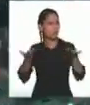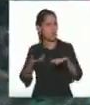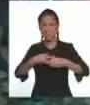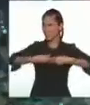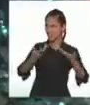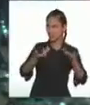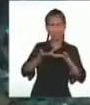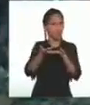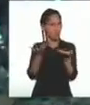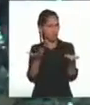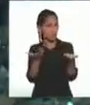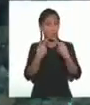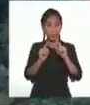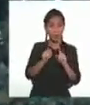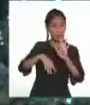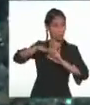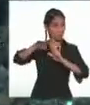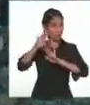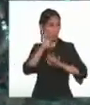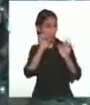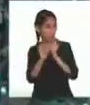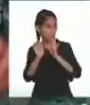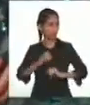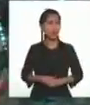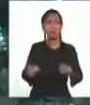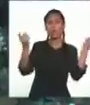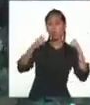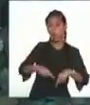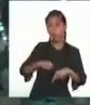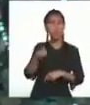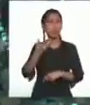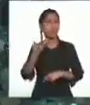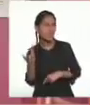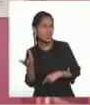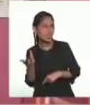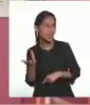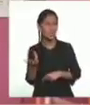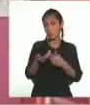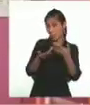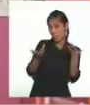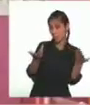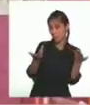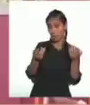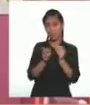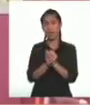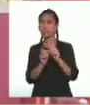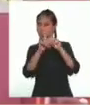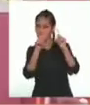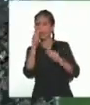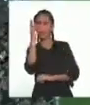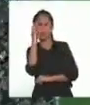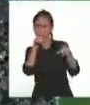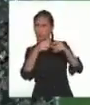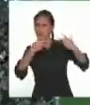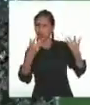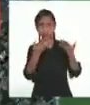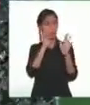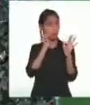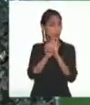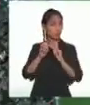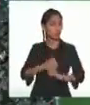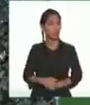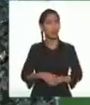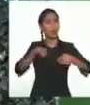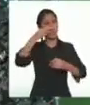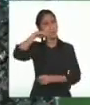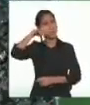en qué, dónde. Pero hay más. Por ejemplo, cuándo, por qué. ¿Dónde? Es para saber el lugar. Un ejemplo sería,